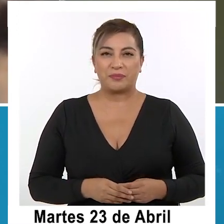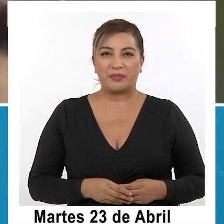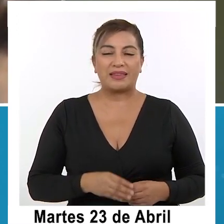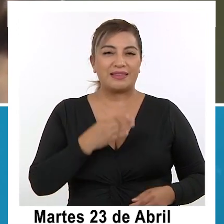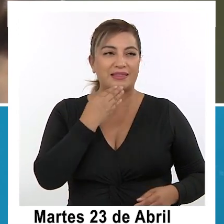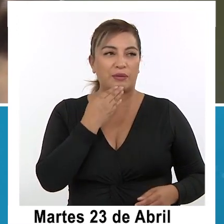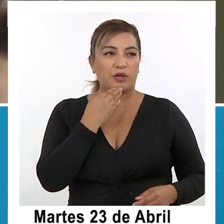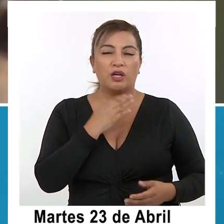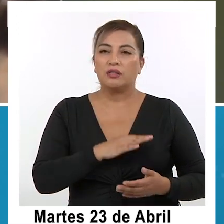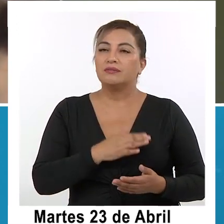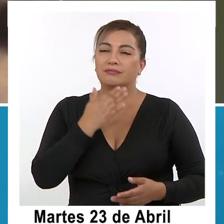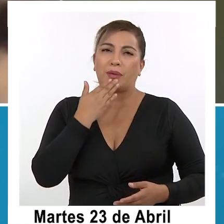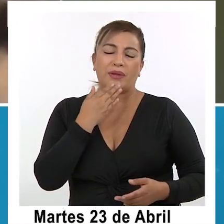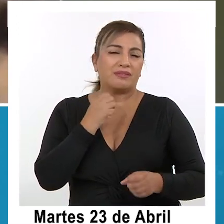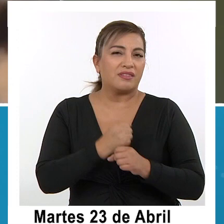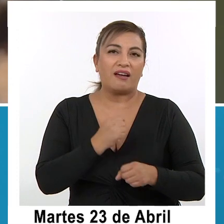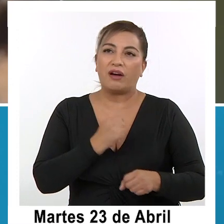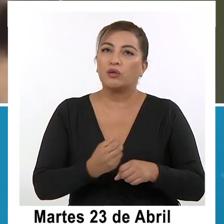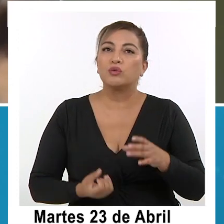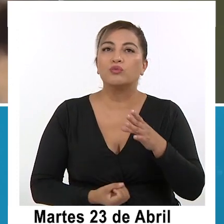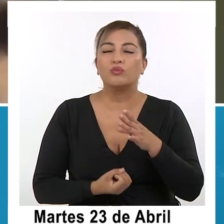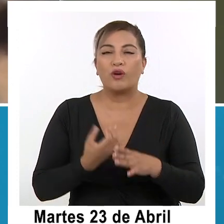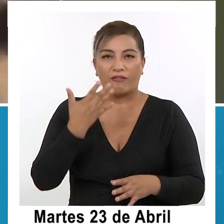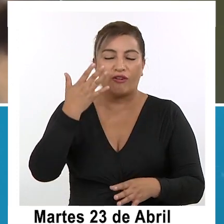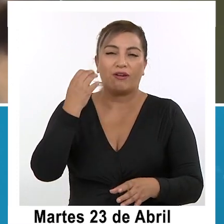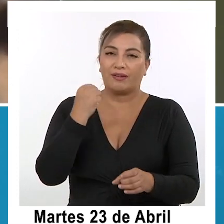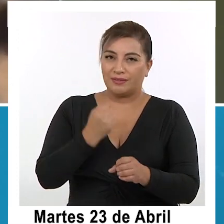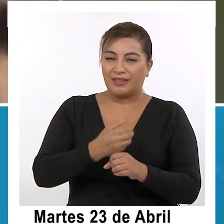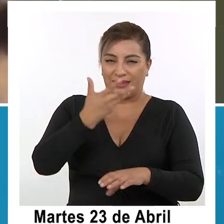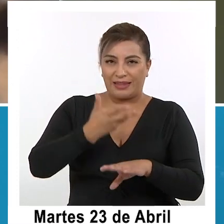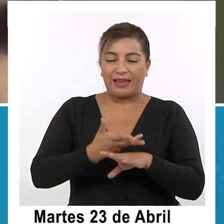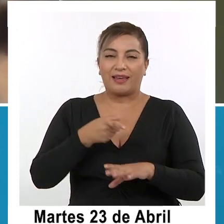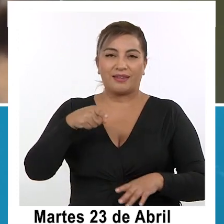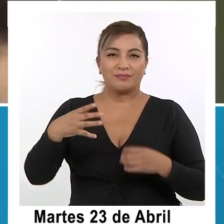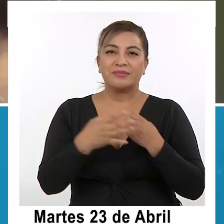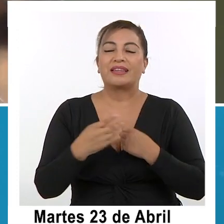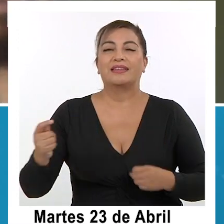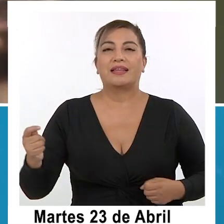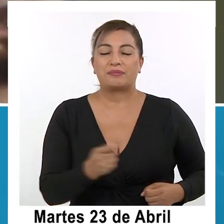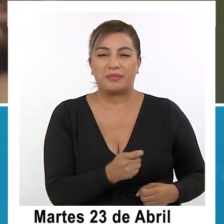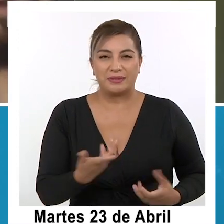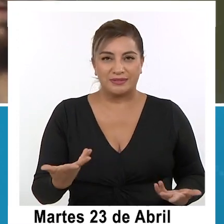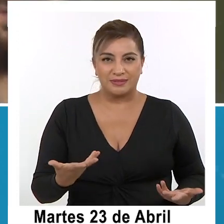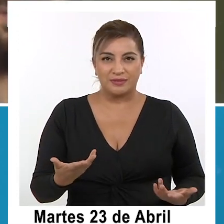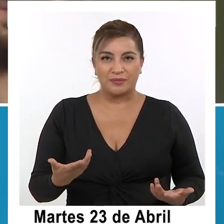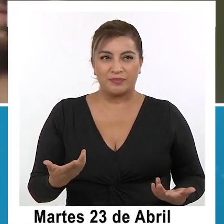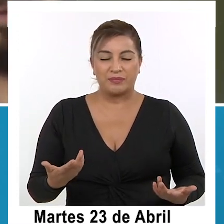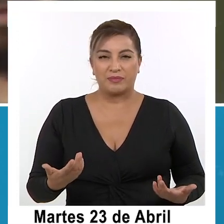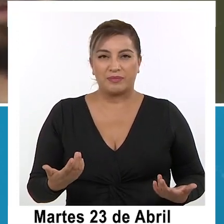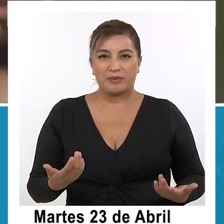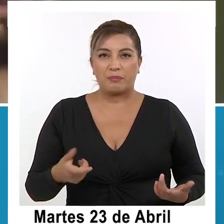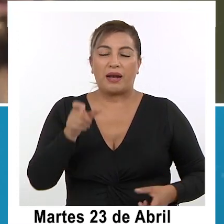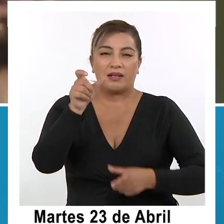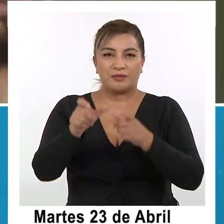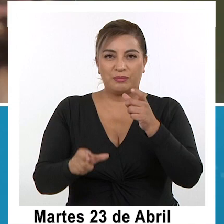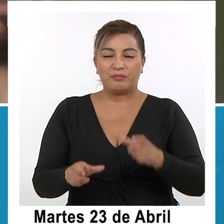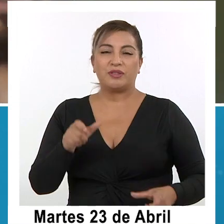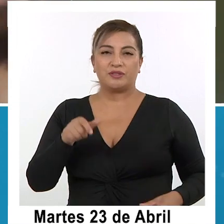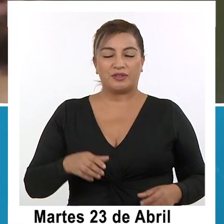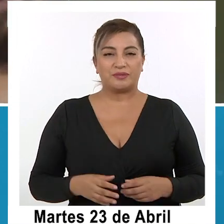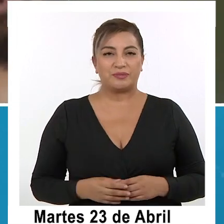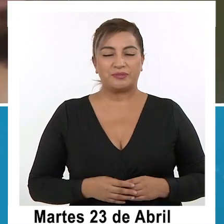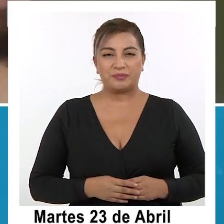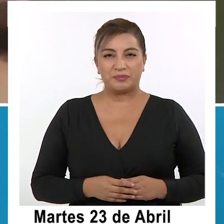supuesto todos los empleos directos indirectos que esto genera de tener esa opción adicional para para el residente en estas